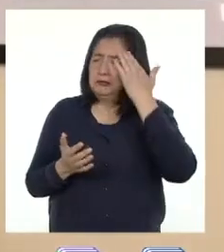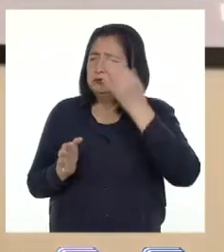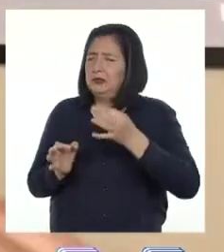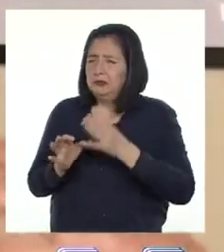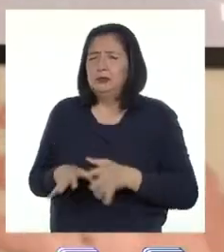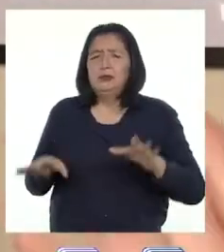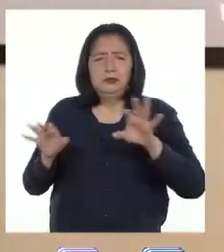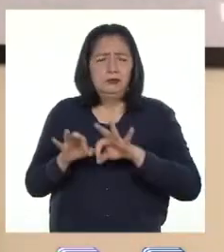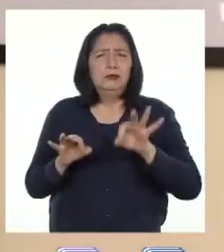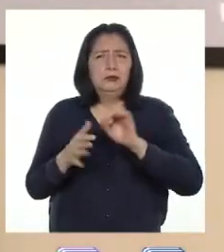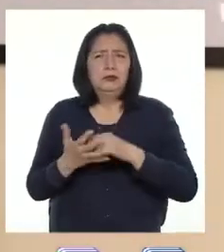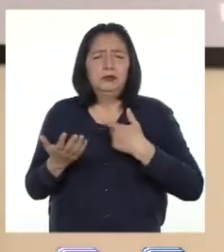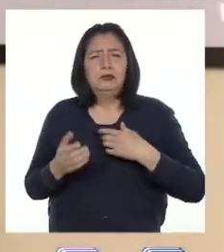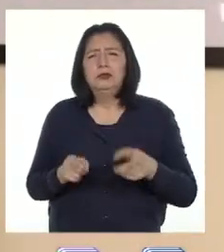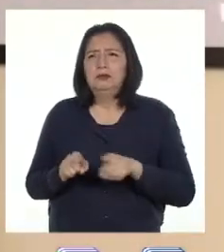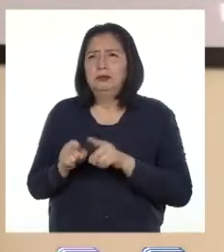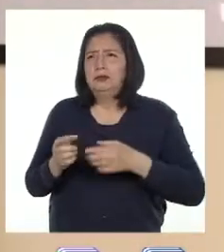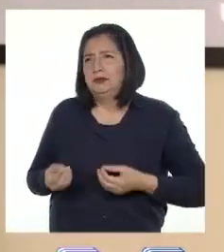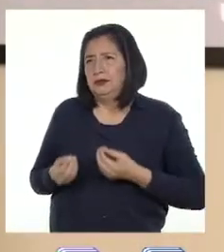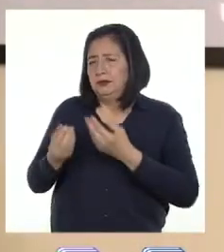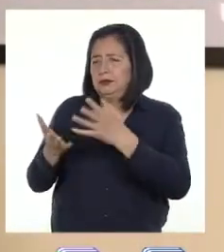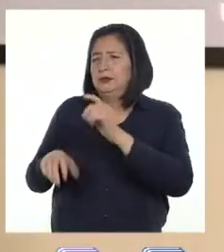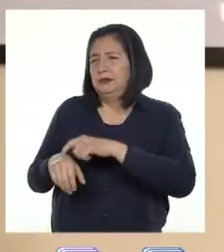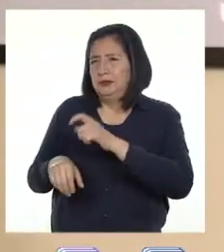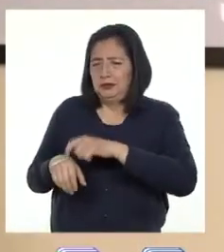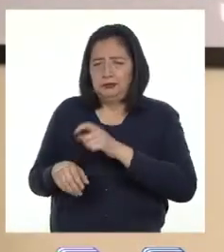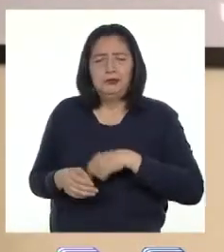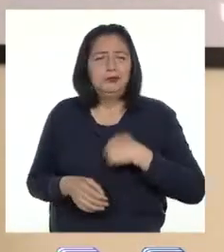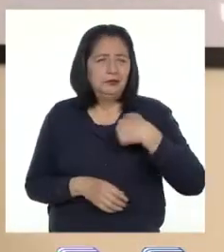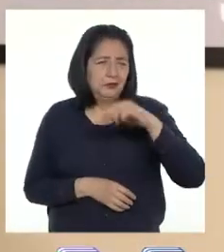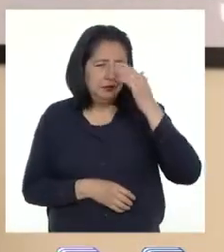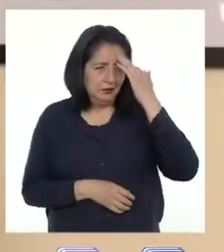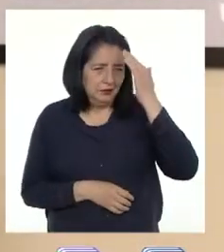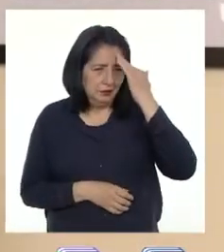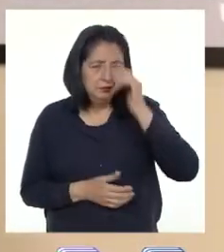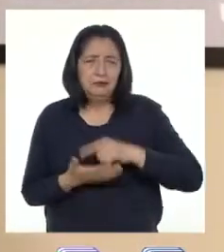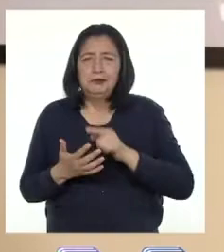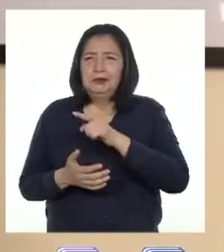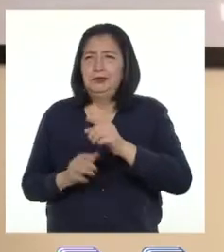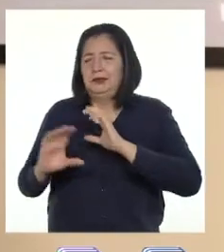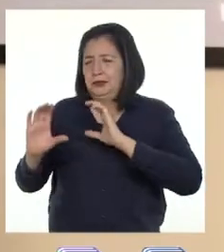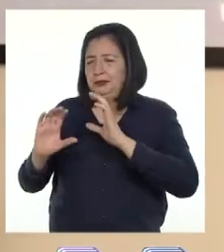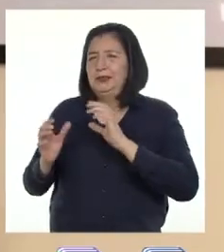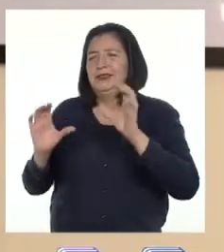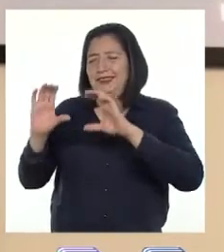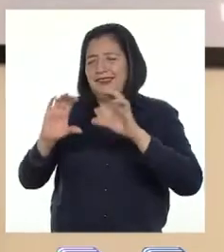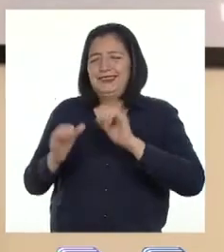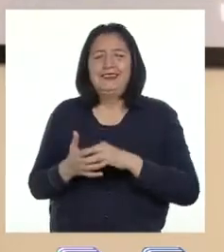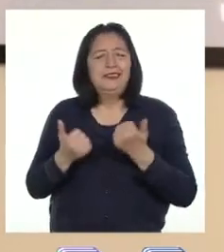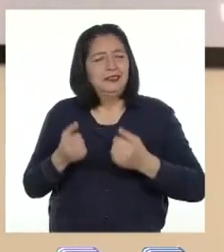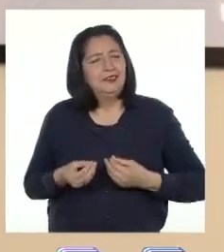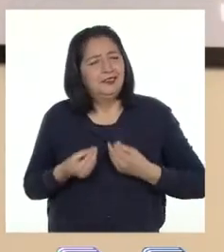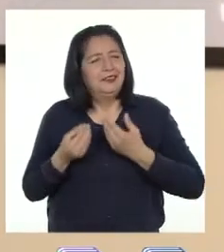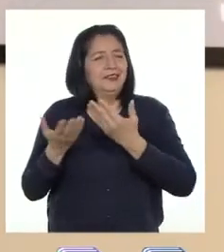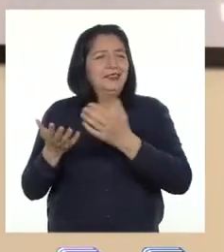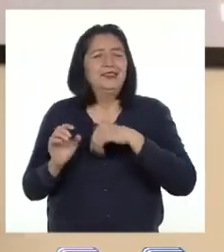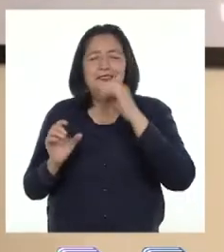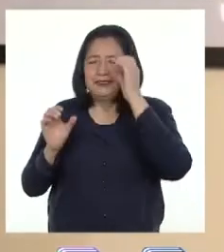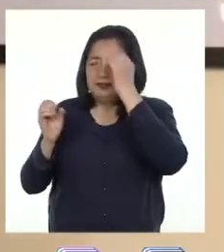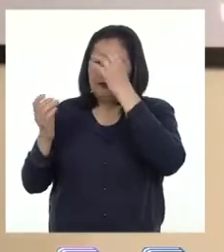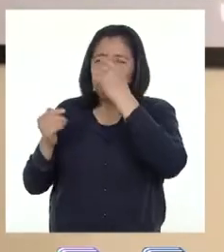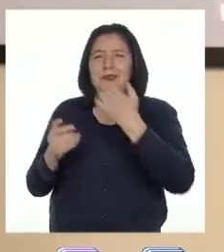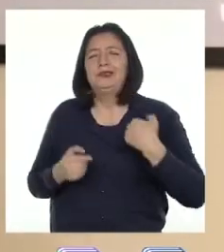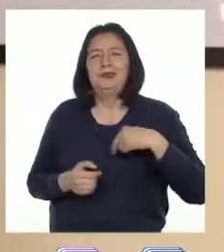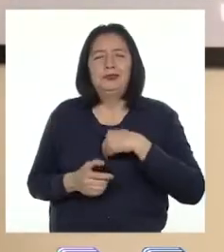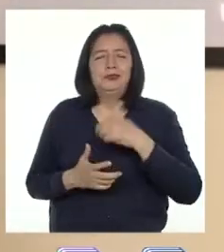importante que también seamos generosos con nuestro tiempo y lo que conocemos. Y para mí eso es la comunicación de la ciencia, ser generoso con el conocimiento que